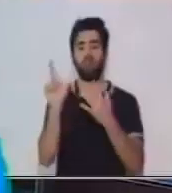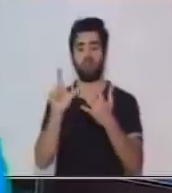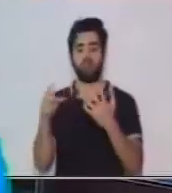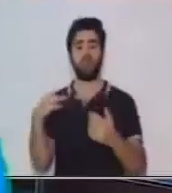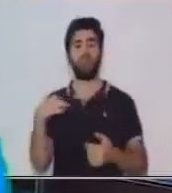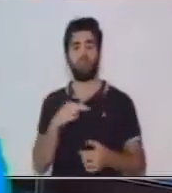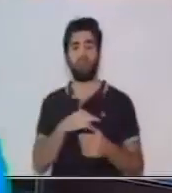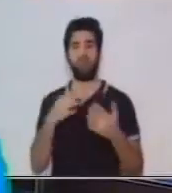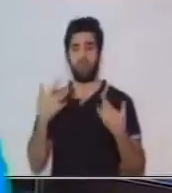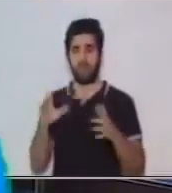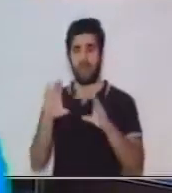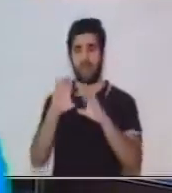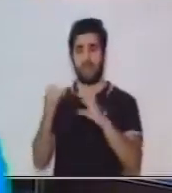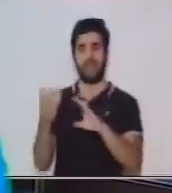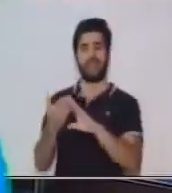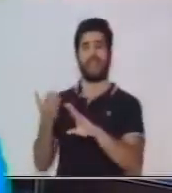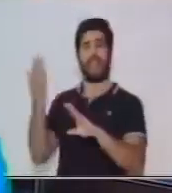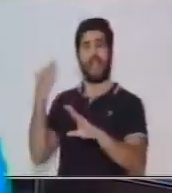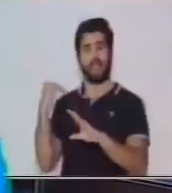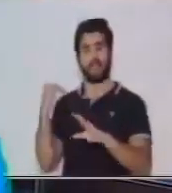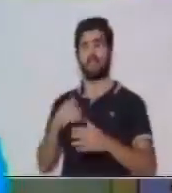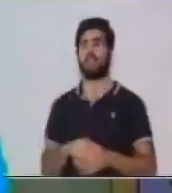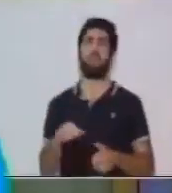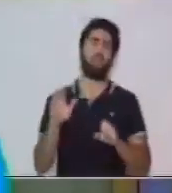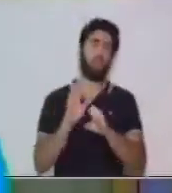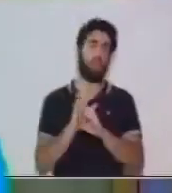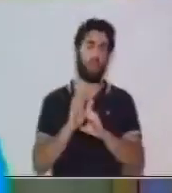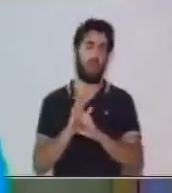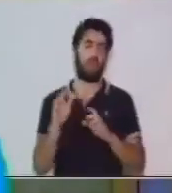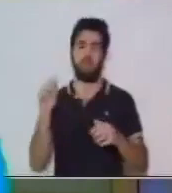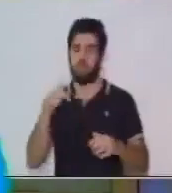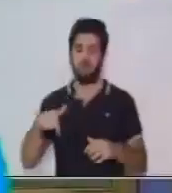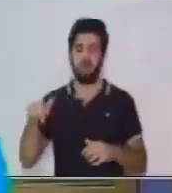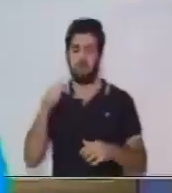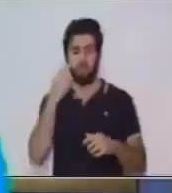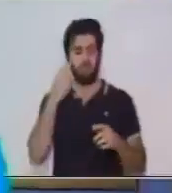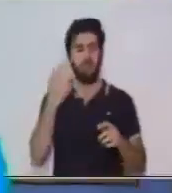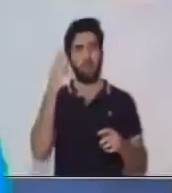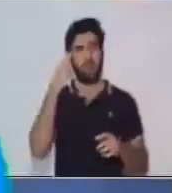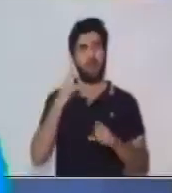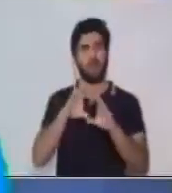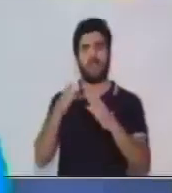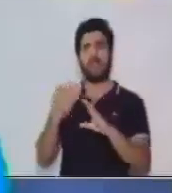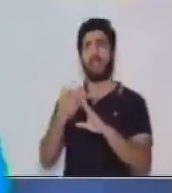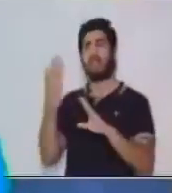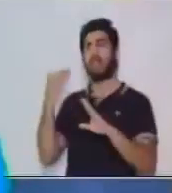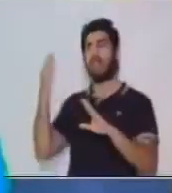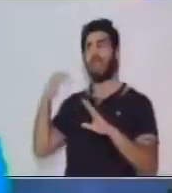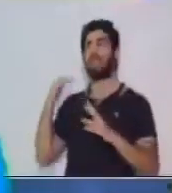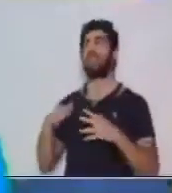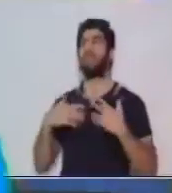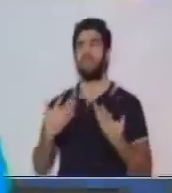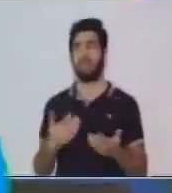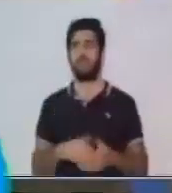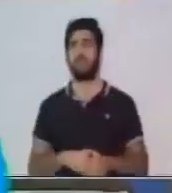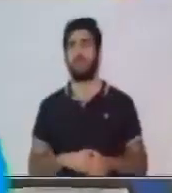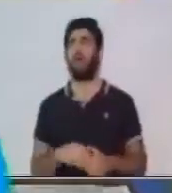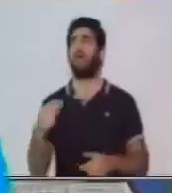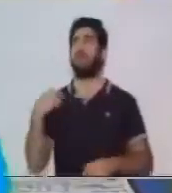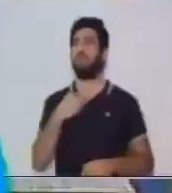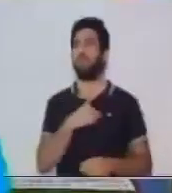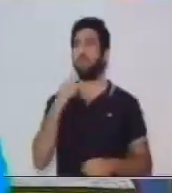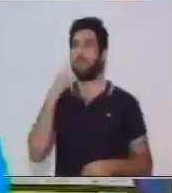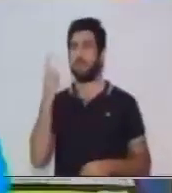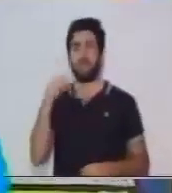algunas clases anteriores. ¿Cómo de qué clases podrían ser estas? Si estamos hablando de narración, ¿a qué